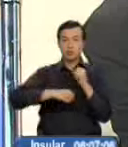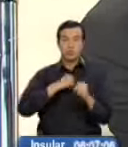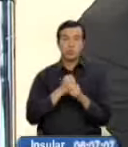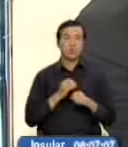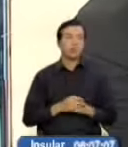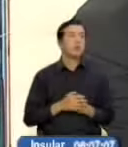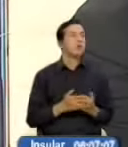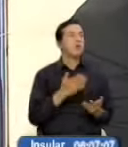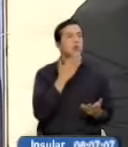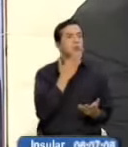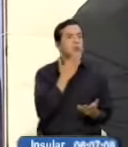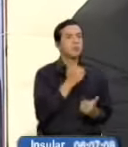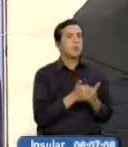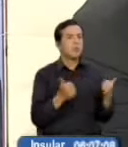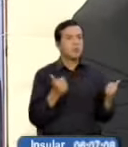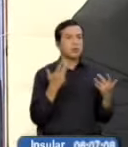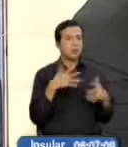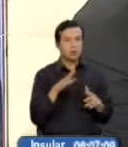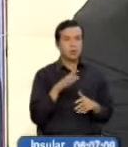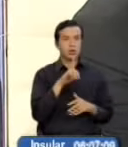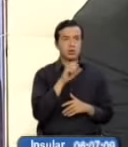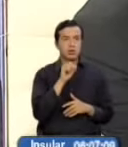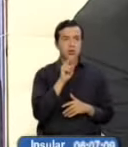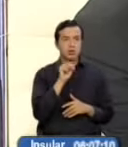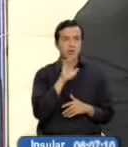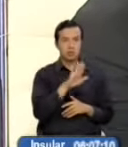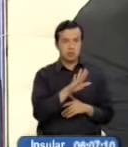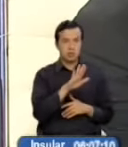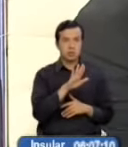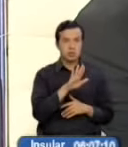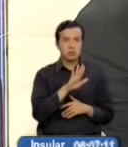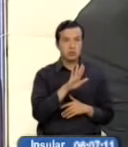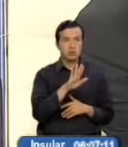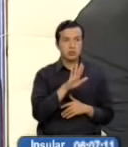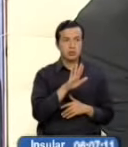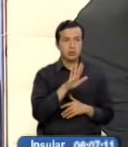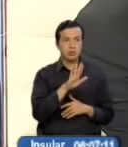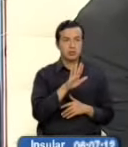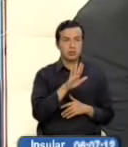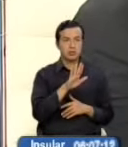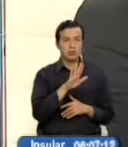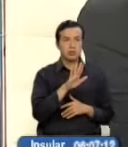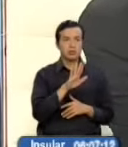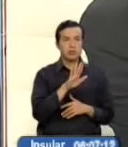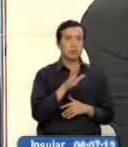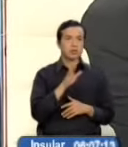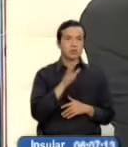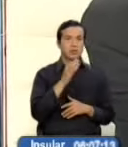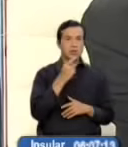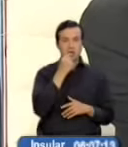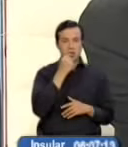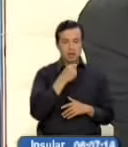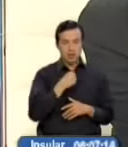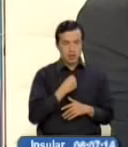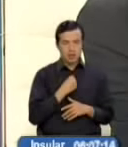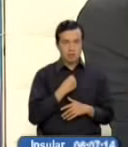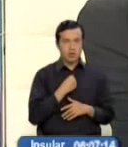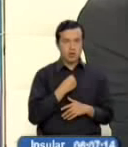los resultados que tenemos? Ya llegó Jorge León y ya lo tenemos en el estudio. Mientras le ponen los micrófonos y Jorge se